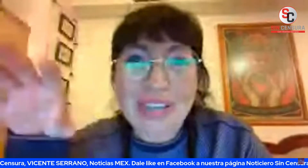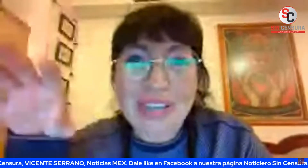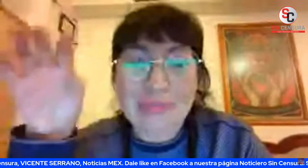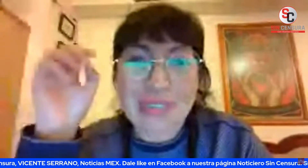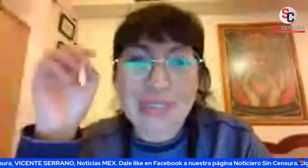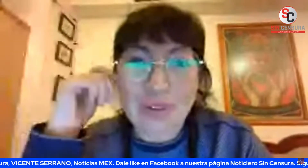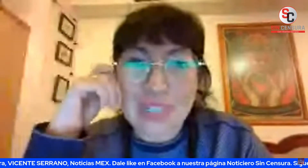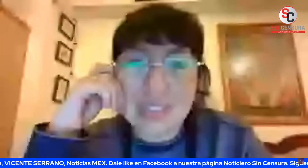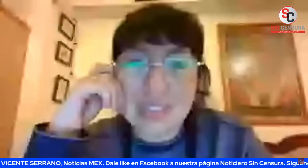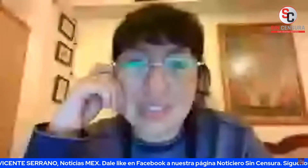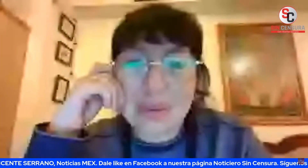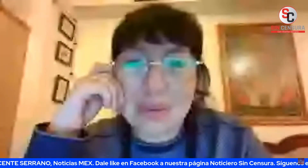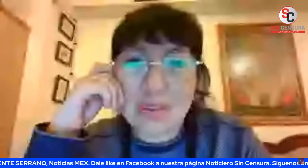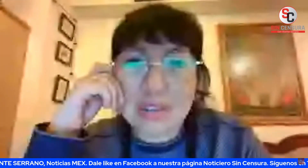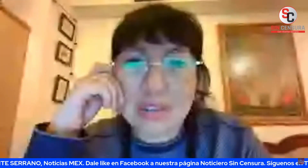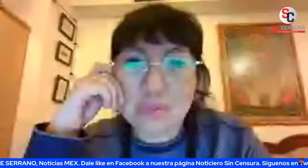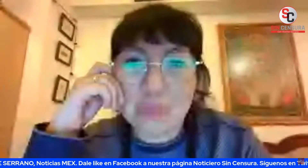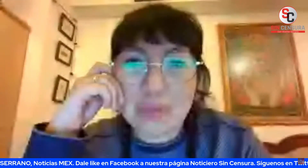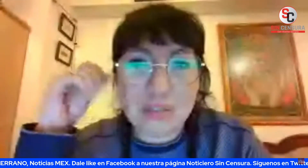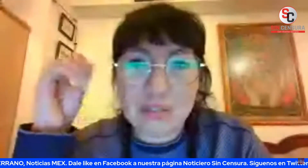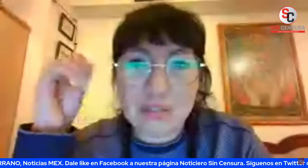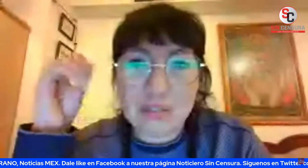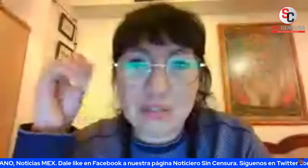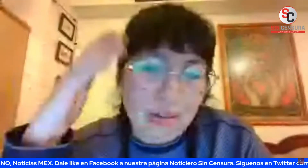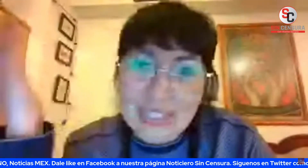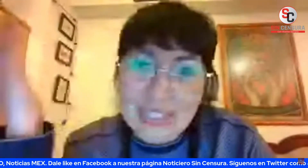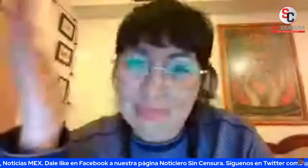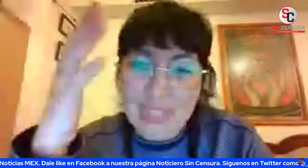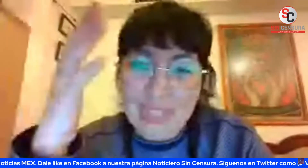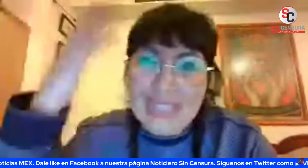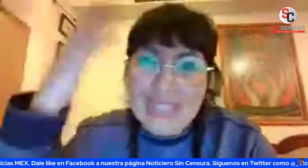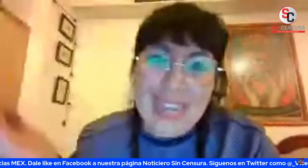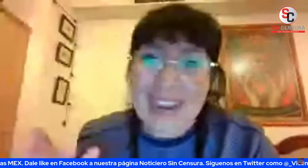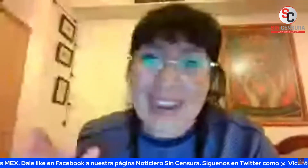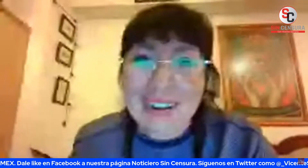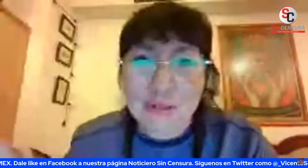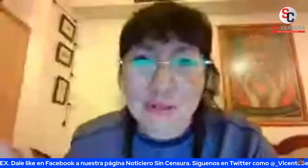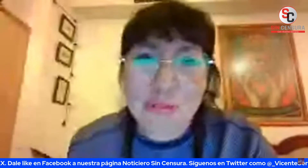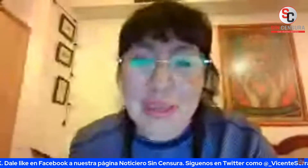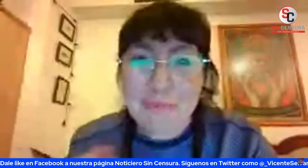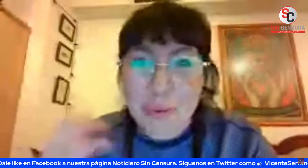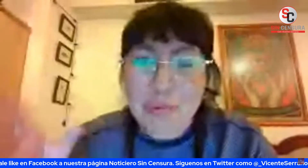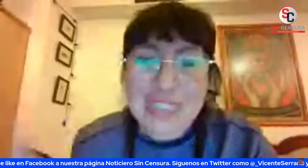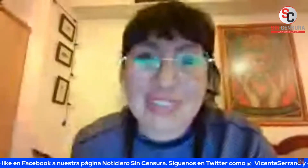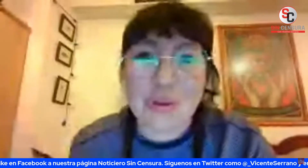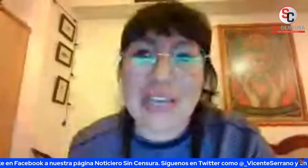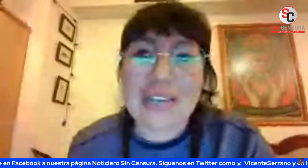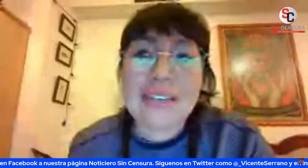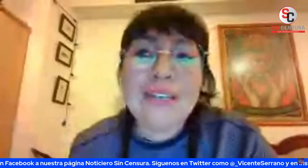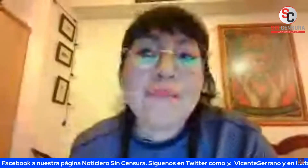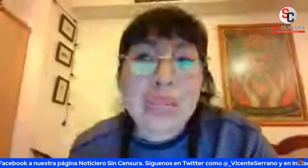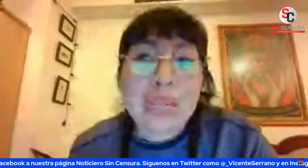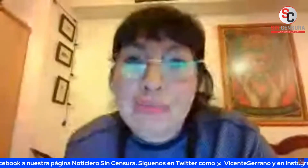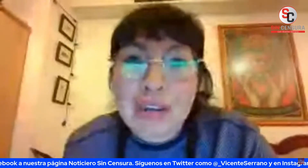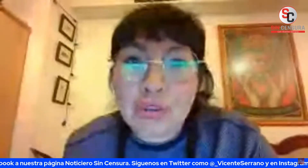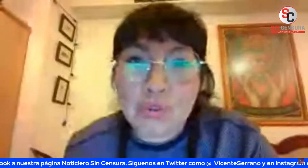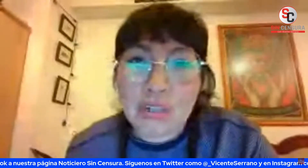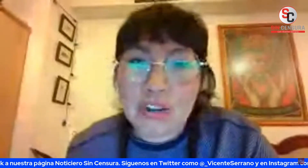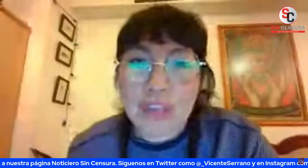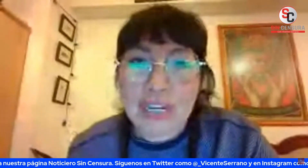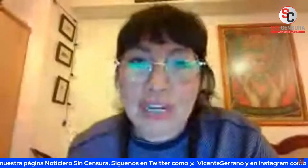esos momentos y lo que y en general, ¿no? Propuestas teóricas, pero también lo tuvo Rafael Correa en